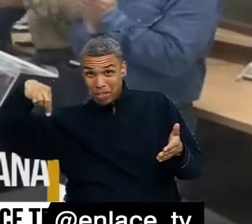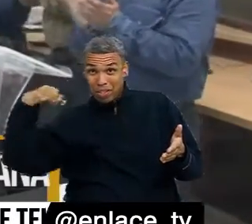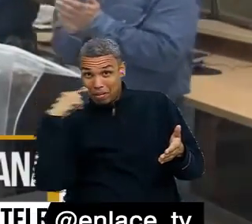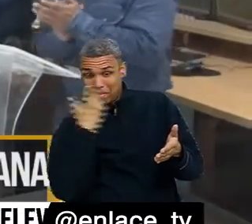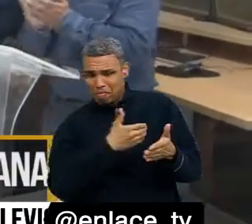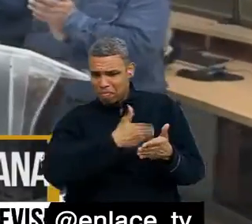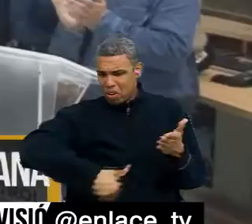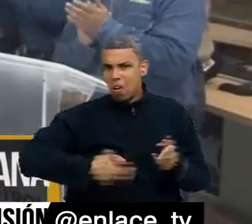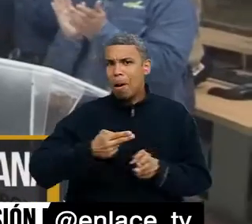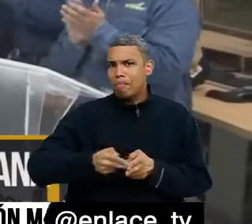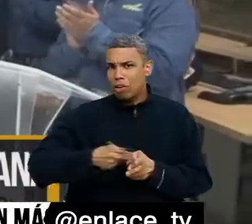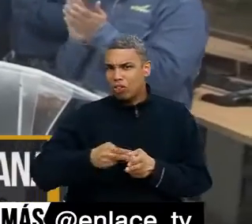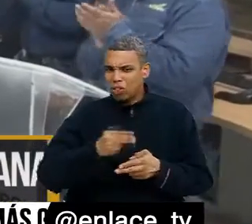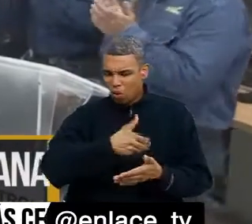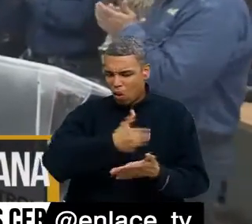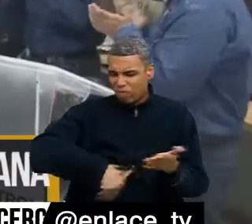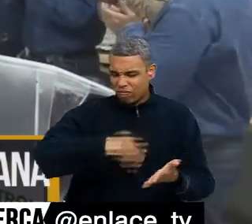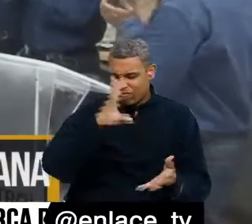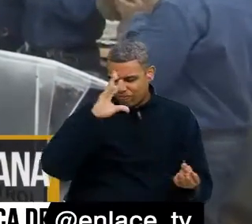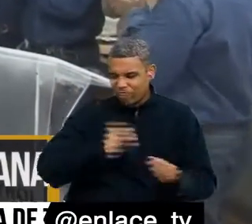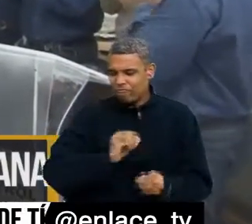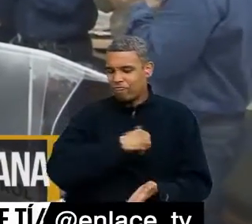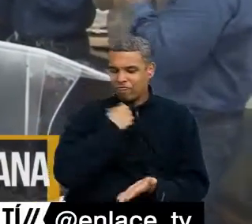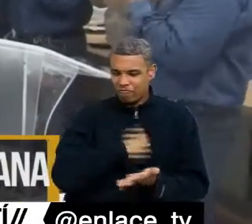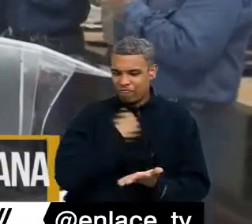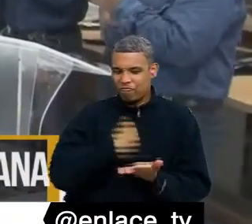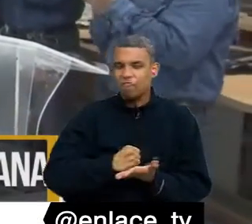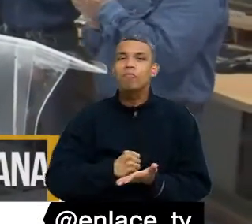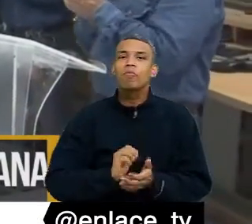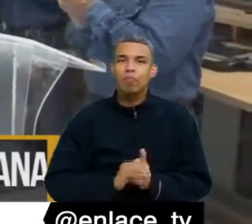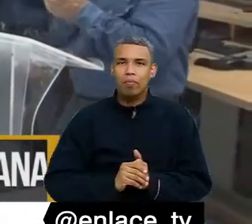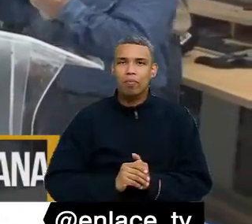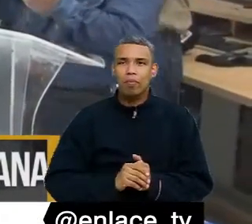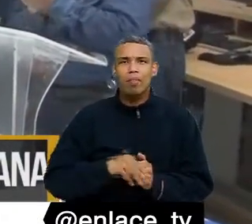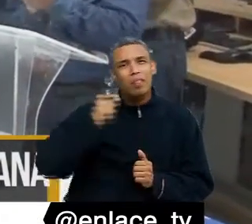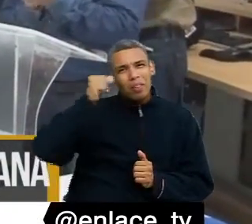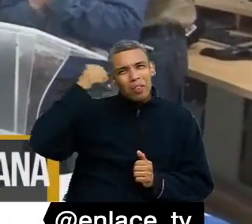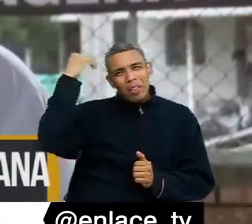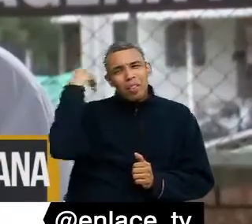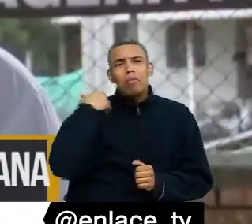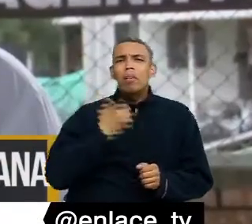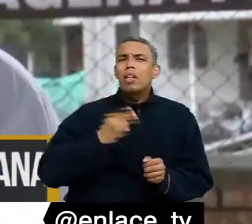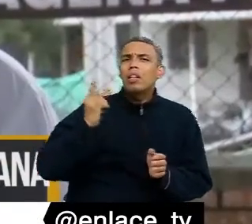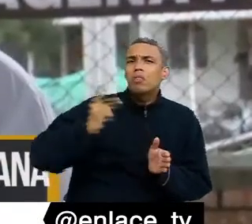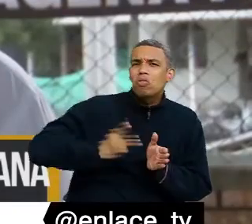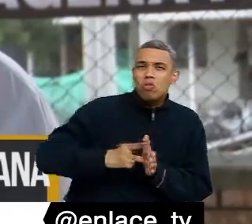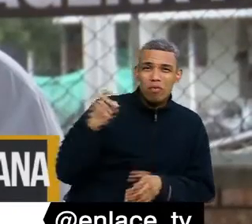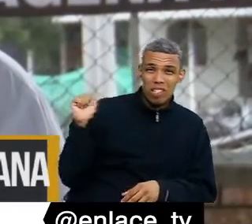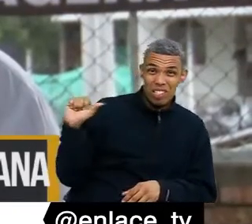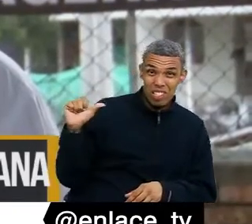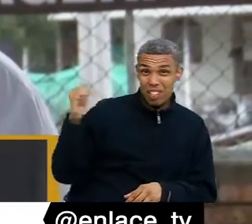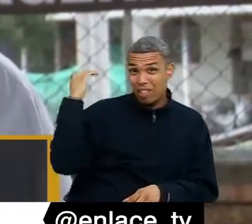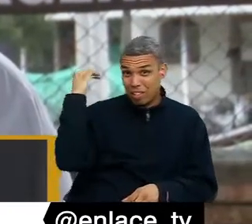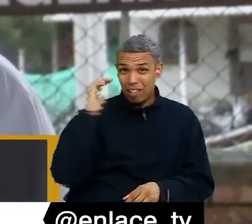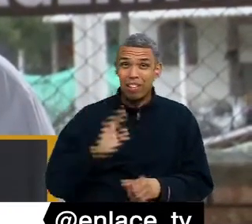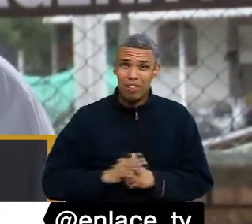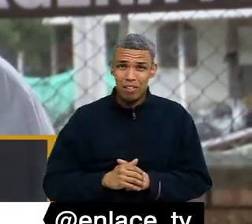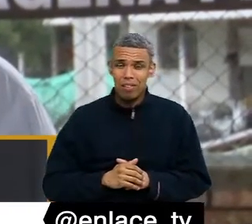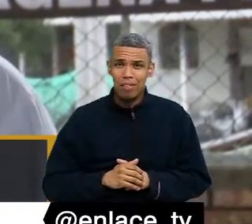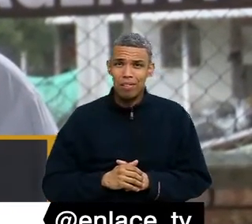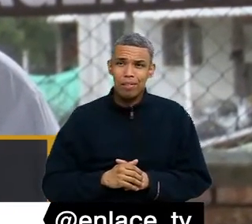USO sí, una alegría, porque pudimos regresar al territorio desde el año 2010 con todas las situaciones que tuvimos, ya que tenemos